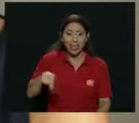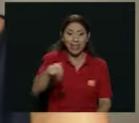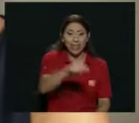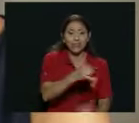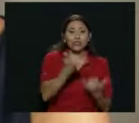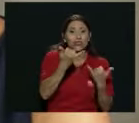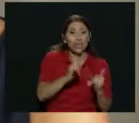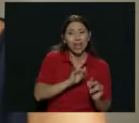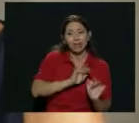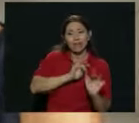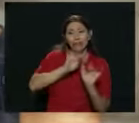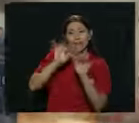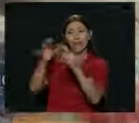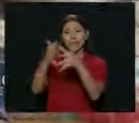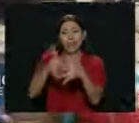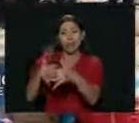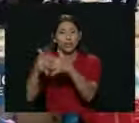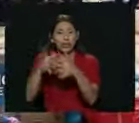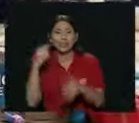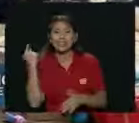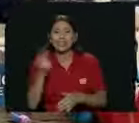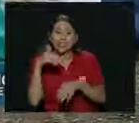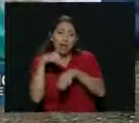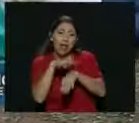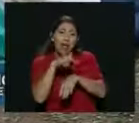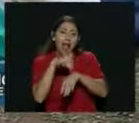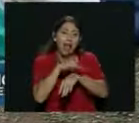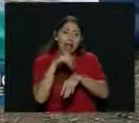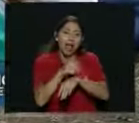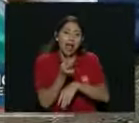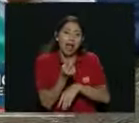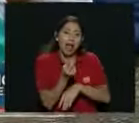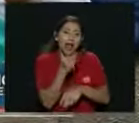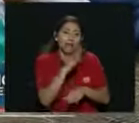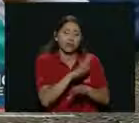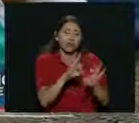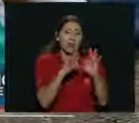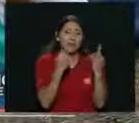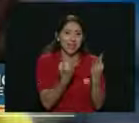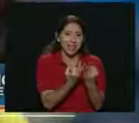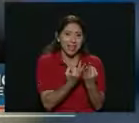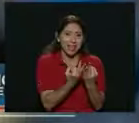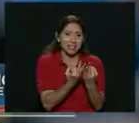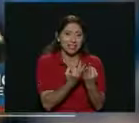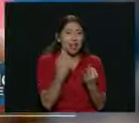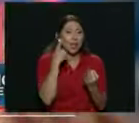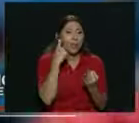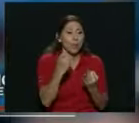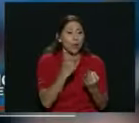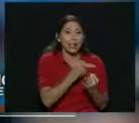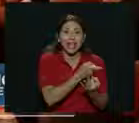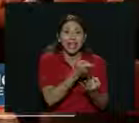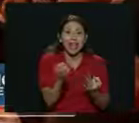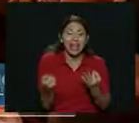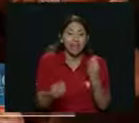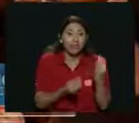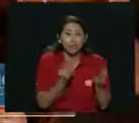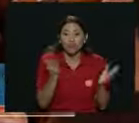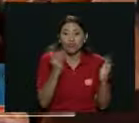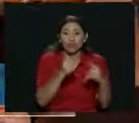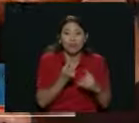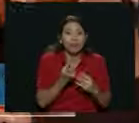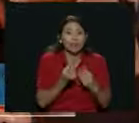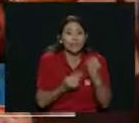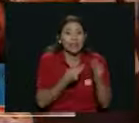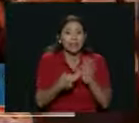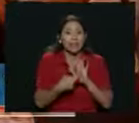envía permanentemente recursos económicos a todas sus familias. En ausencia de esos recursos, que representa la actividad principal, la fuente de